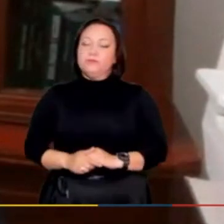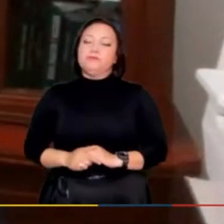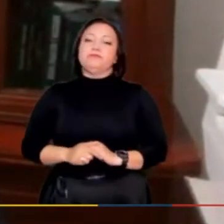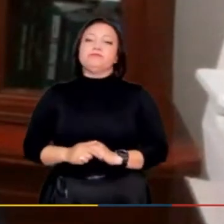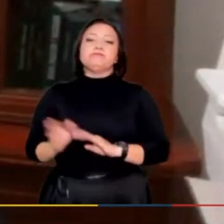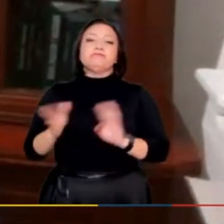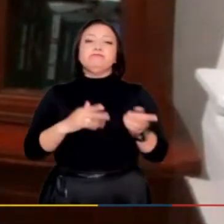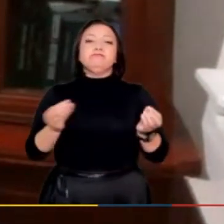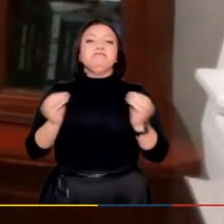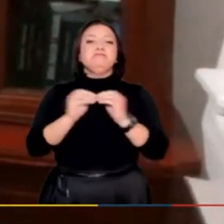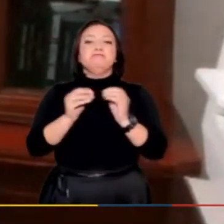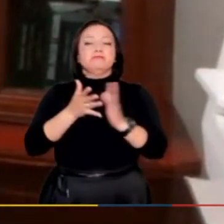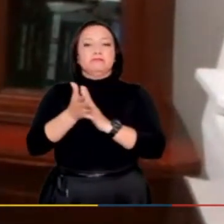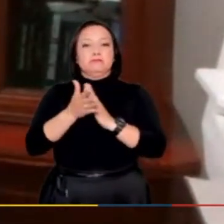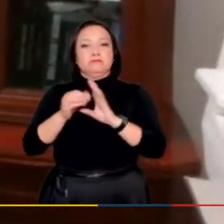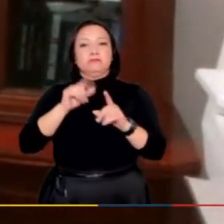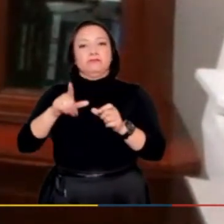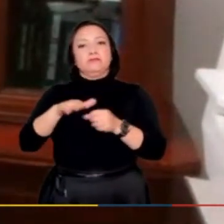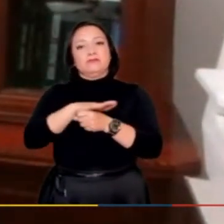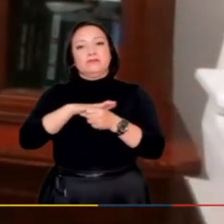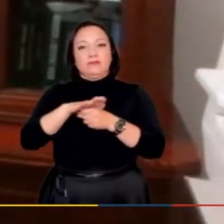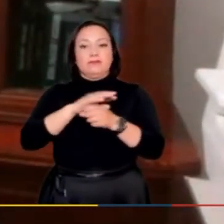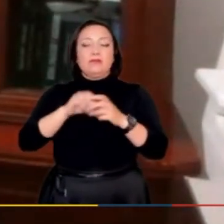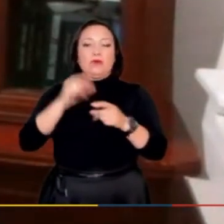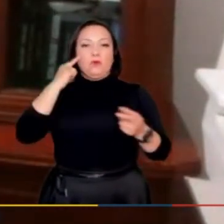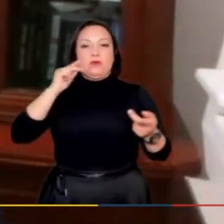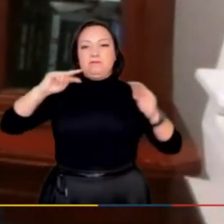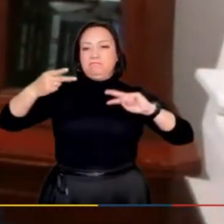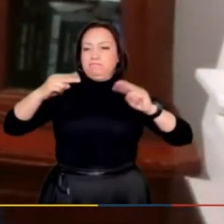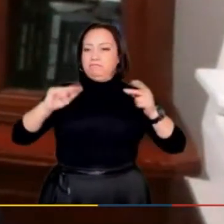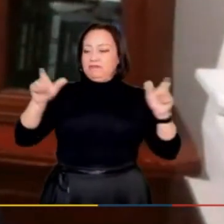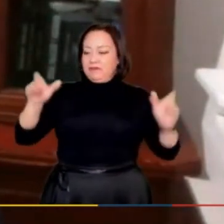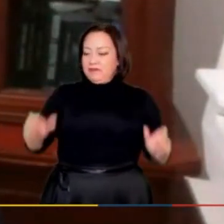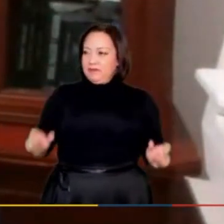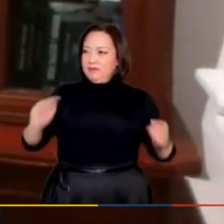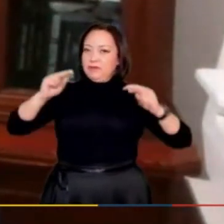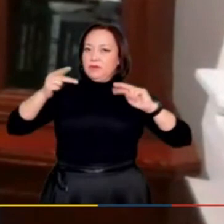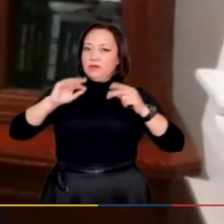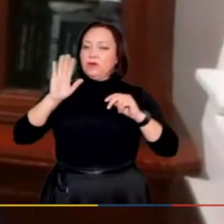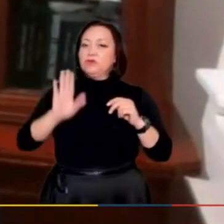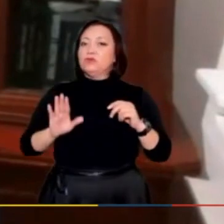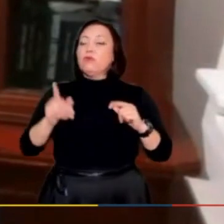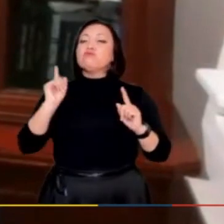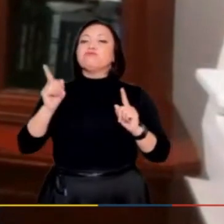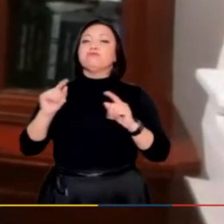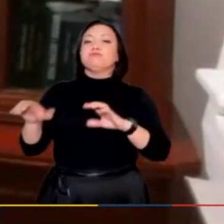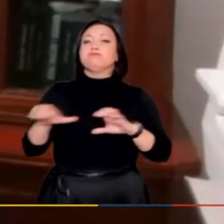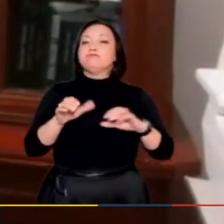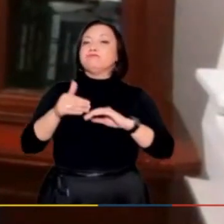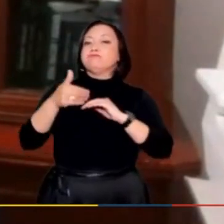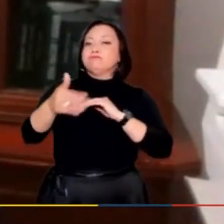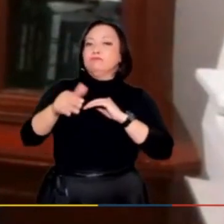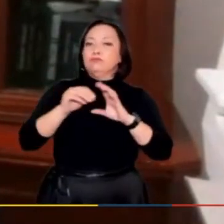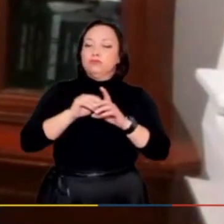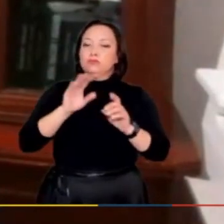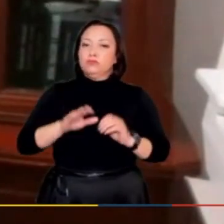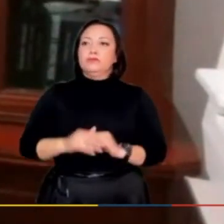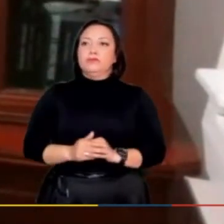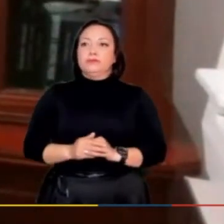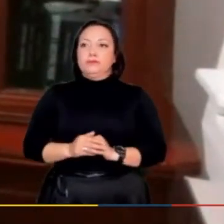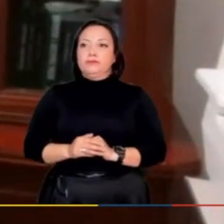Añadió que a pesar de esa situación hubo una ambivalencia de las partes en sus comportamientos posteriores,